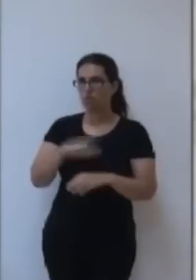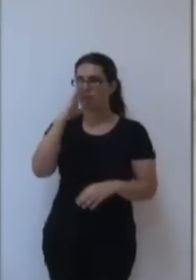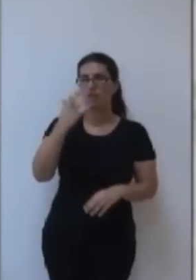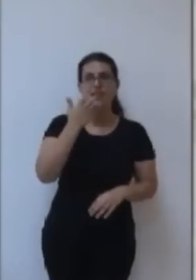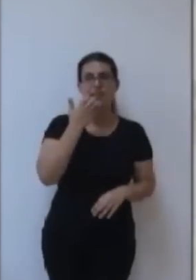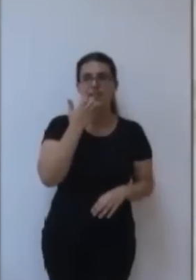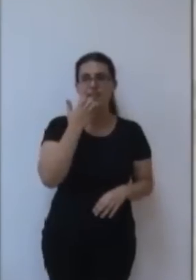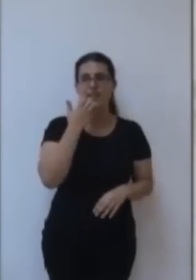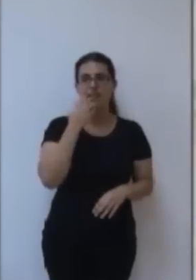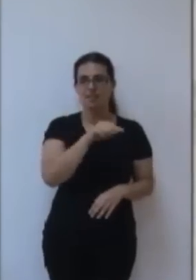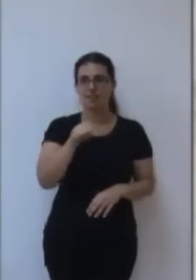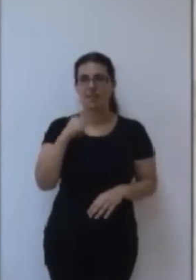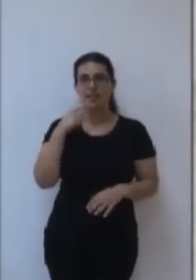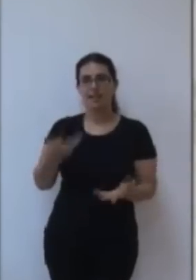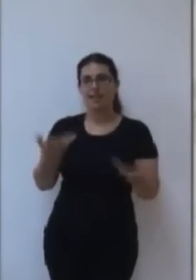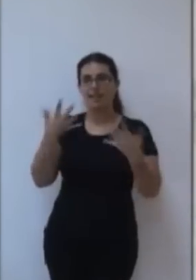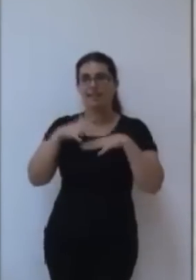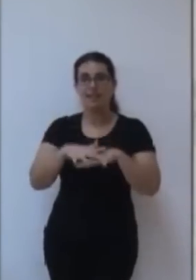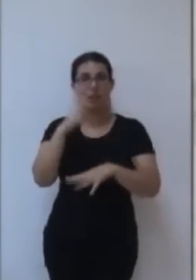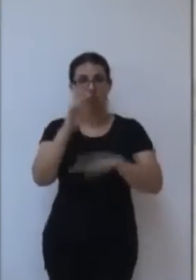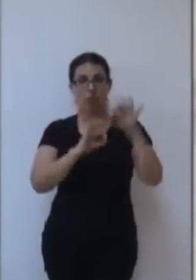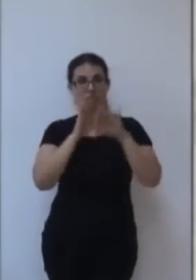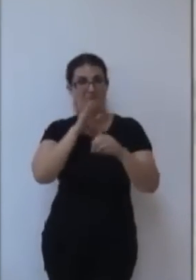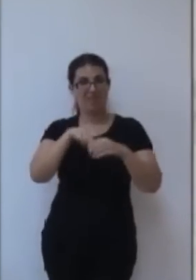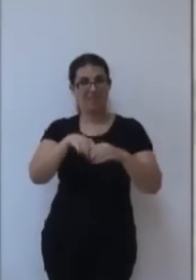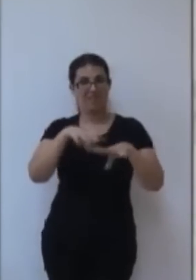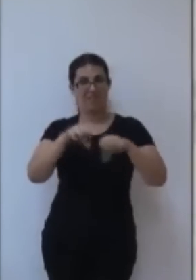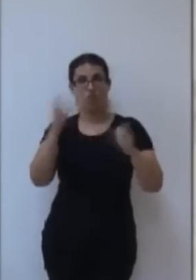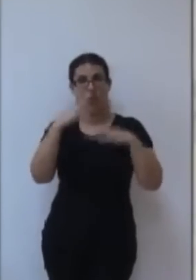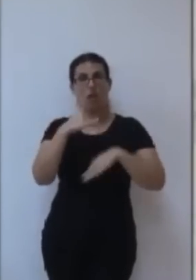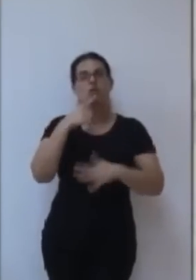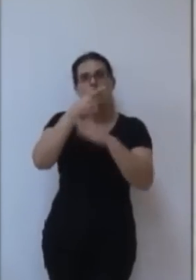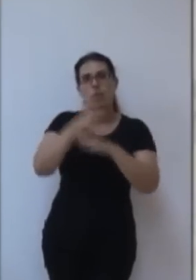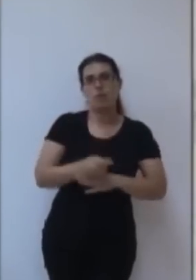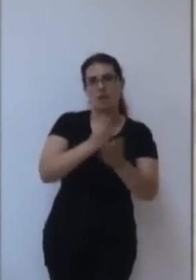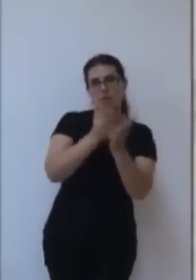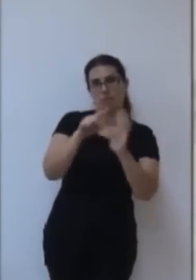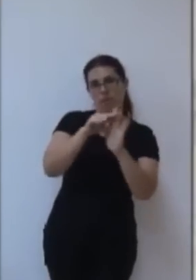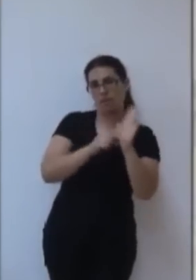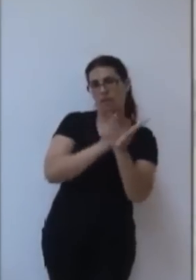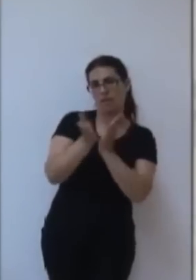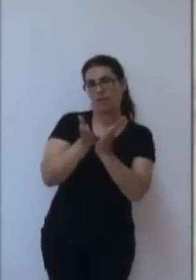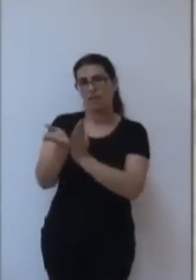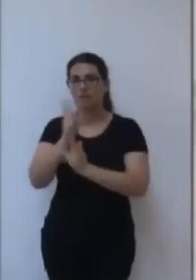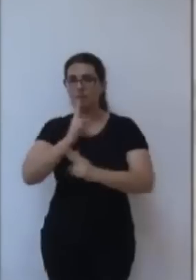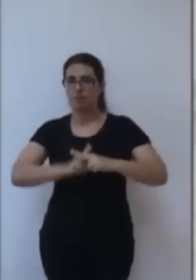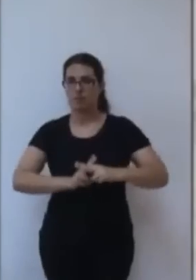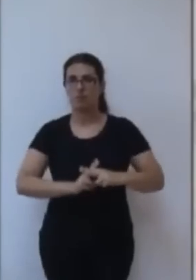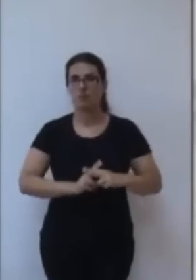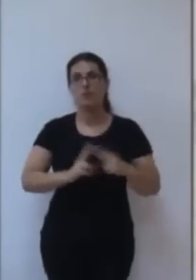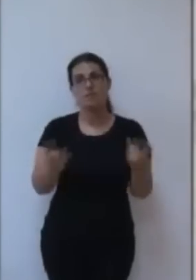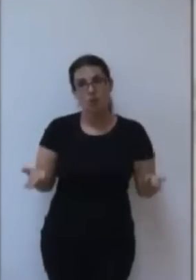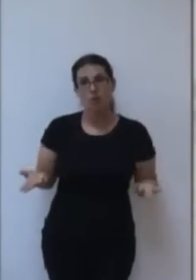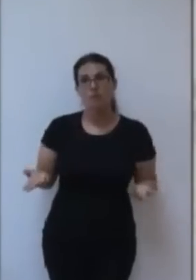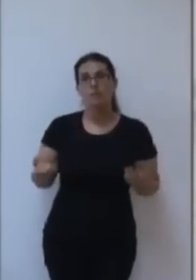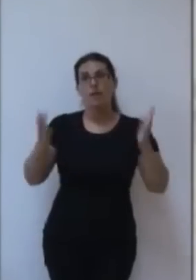los chicos, no se integra al 2% de la población, te obligan a las medidas alternativas, ¿no? A la PIRMI famosa. Entonces, sí que